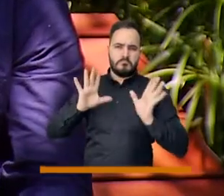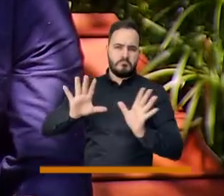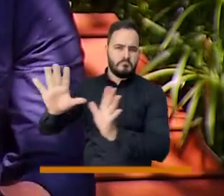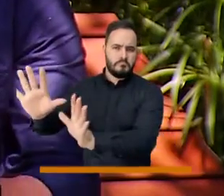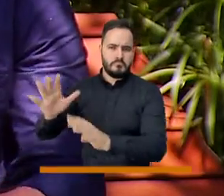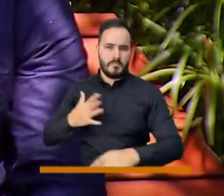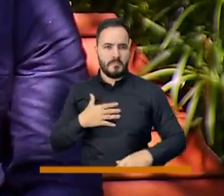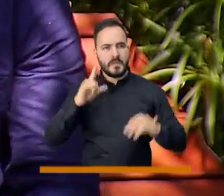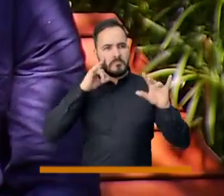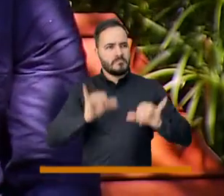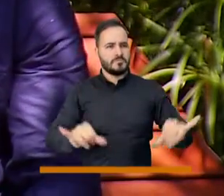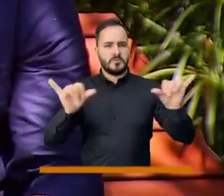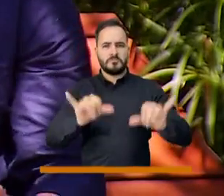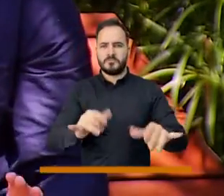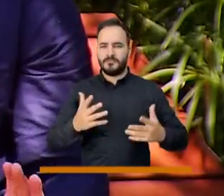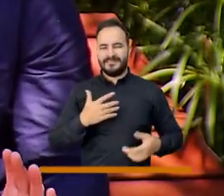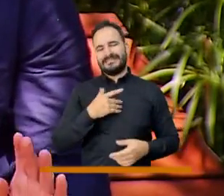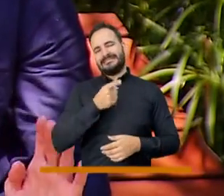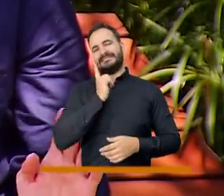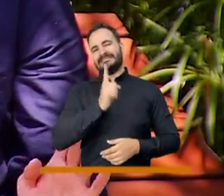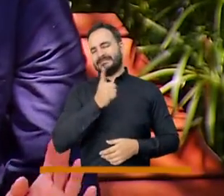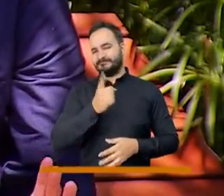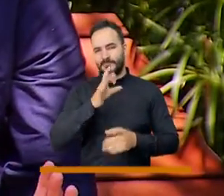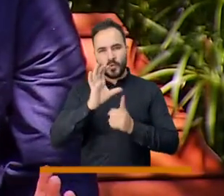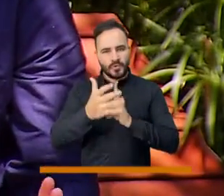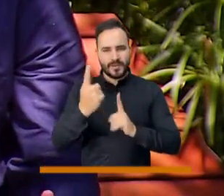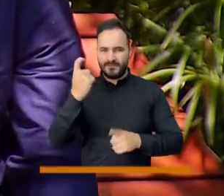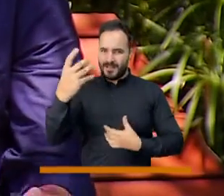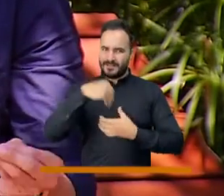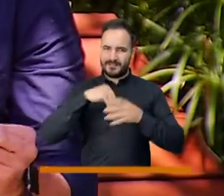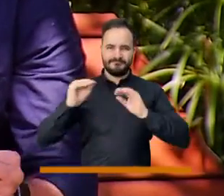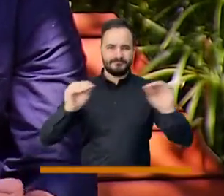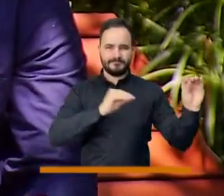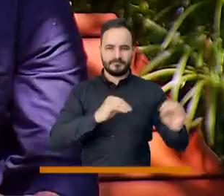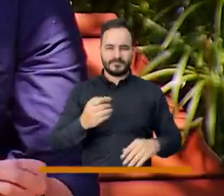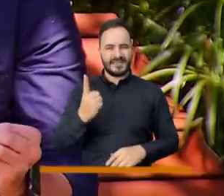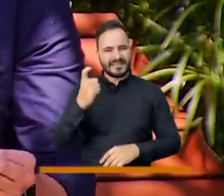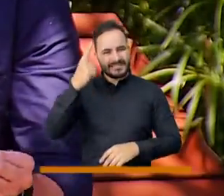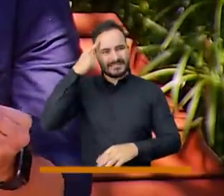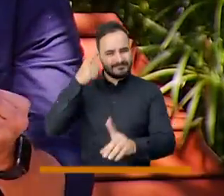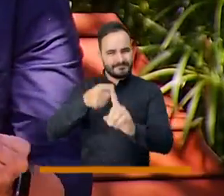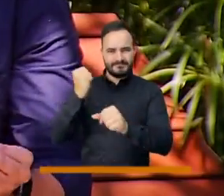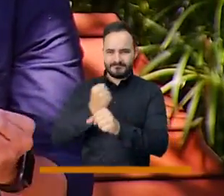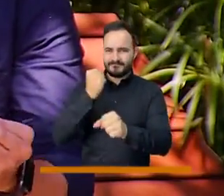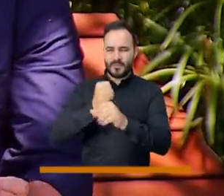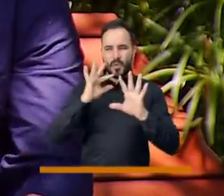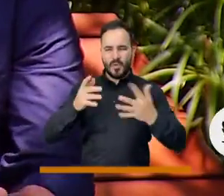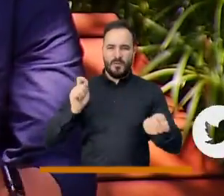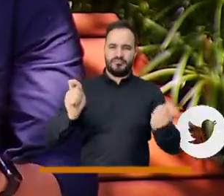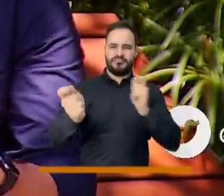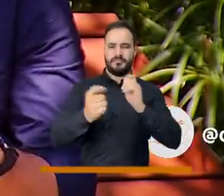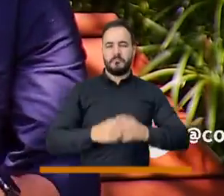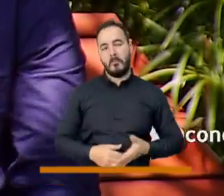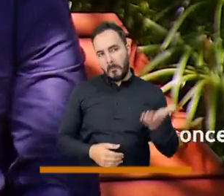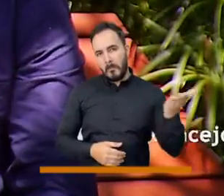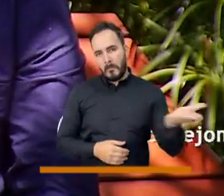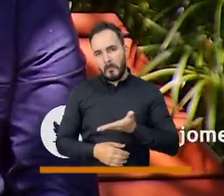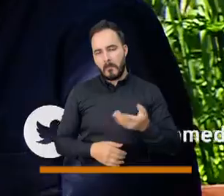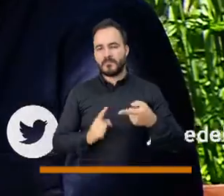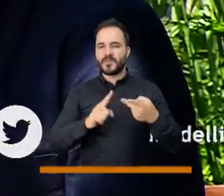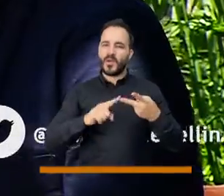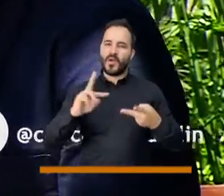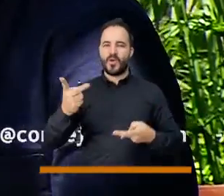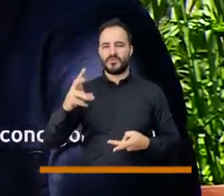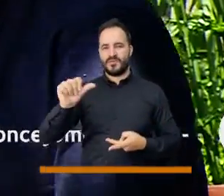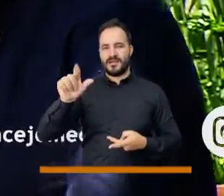ese tema no es con nosotros y quedarnos con las cosas como siempre lo hacemos. No apostarle al cambio es el principal